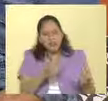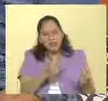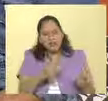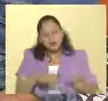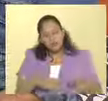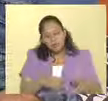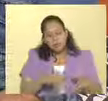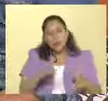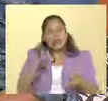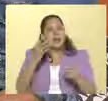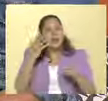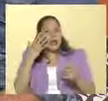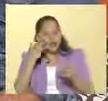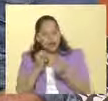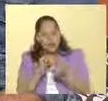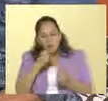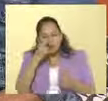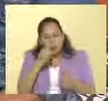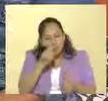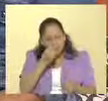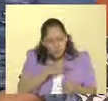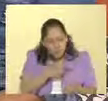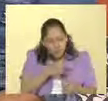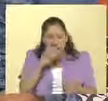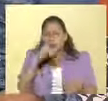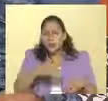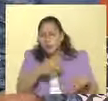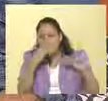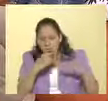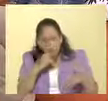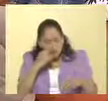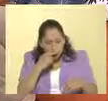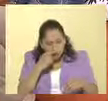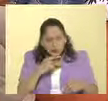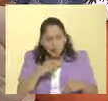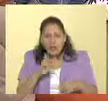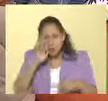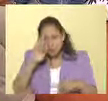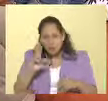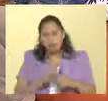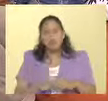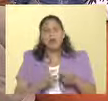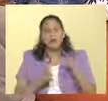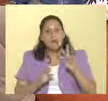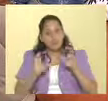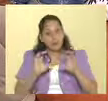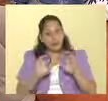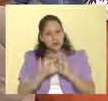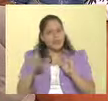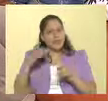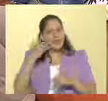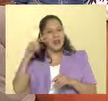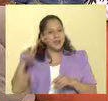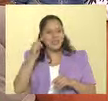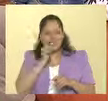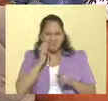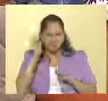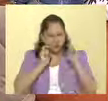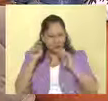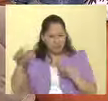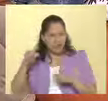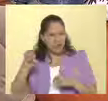mismo. Al perro con el gato, con aromas, con sus cobijitas. Se tienen que oler, ¿no? Pero, ojo, creo que el gato es muy expresivo.